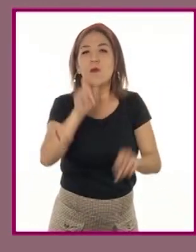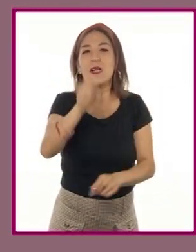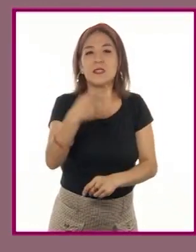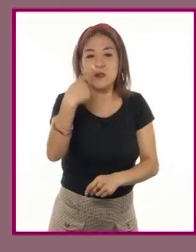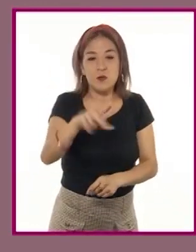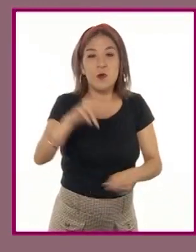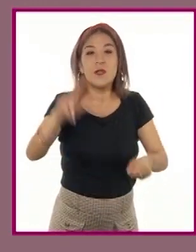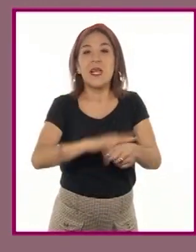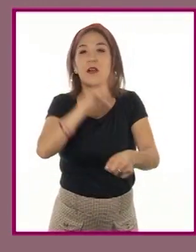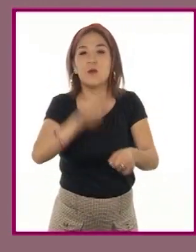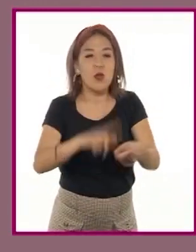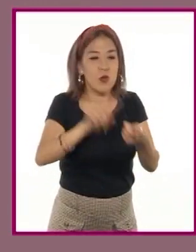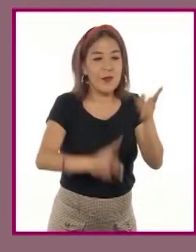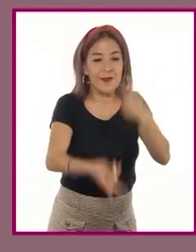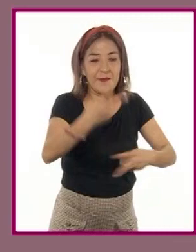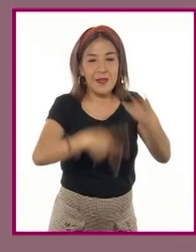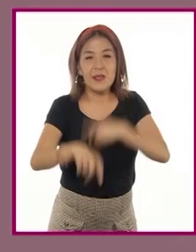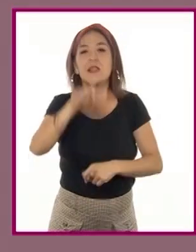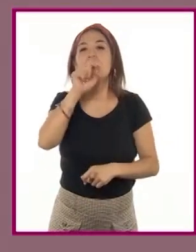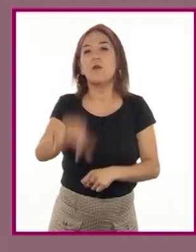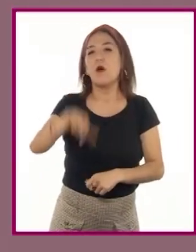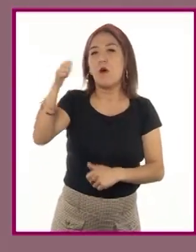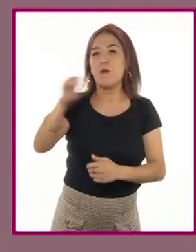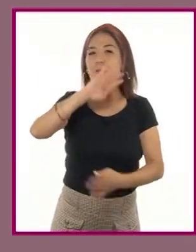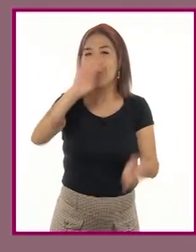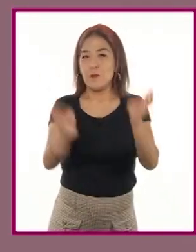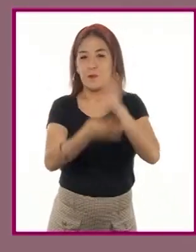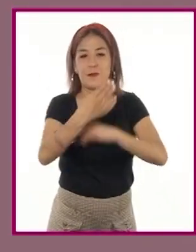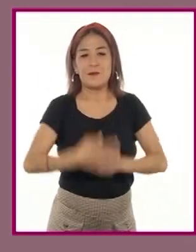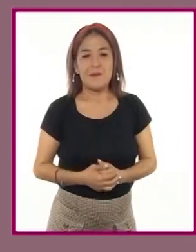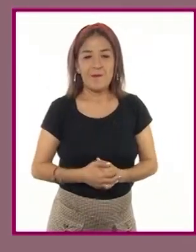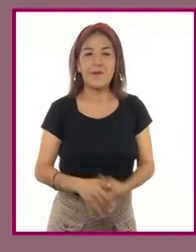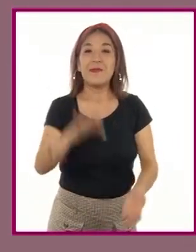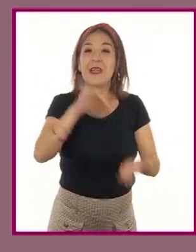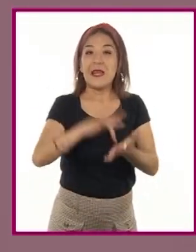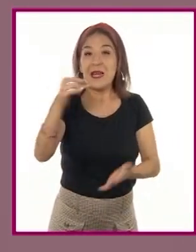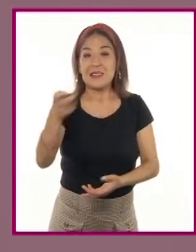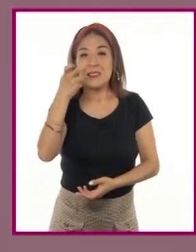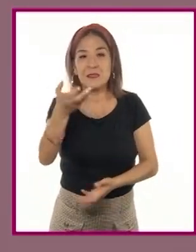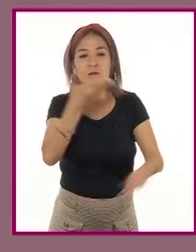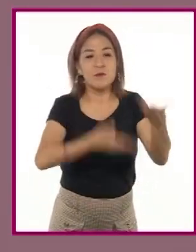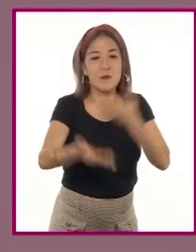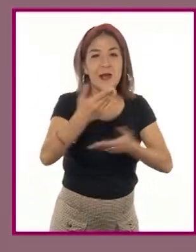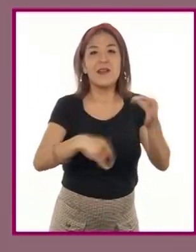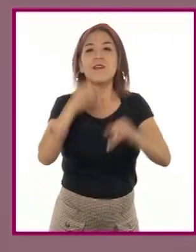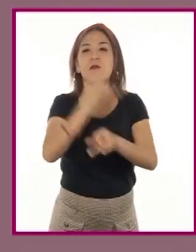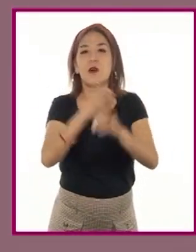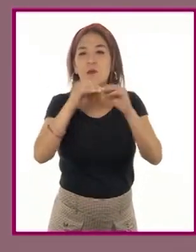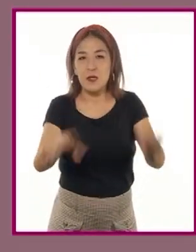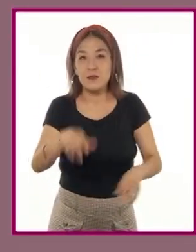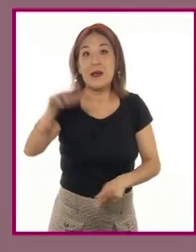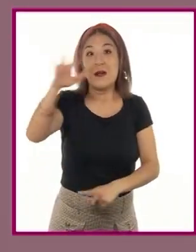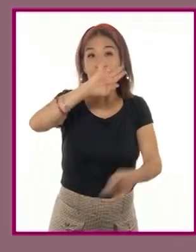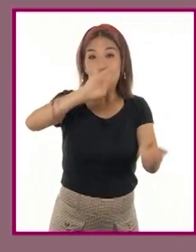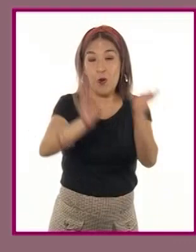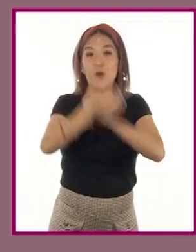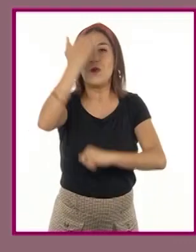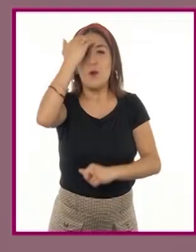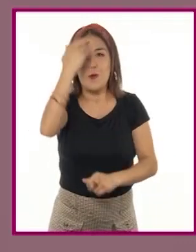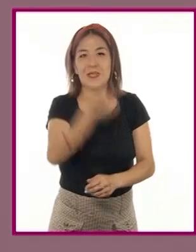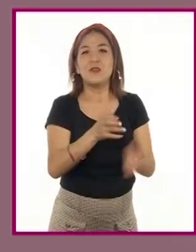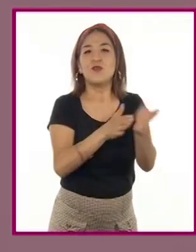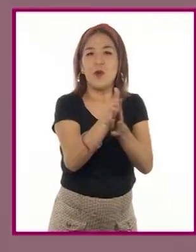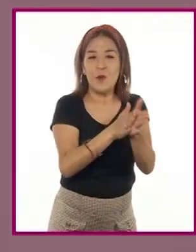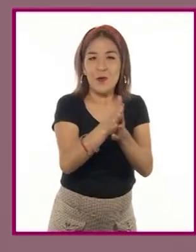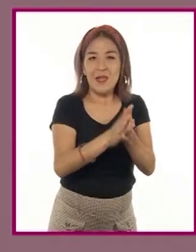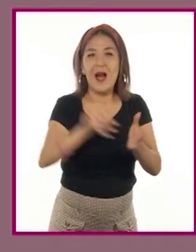naturaleza y productos con el resto del mundo. Gracias a dicho intercambio, el mundo conoce el chocolate, el aguacate y